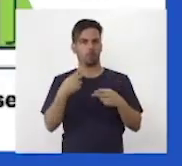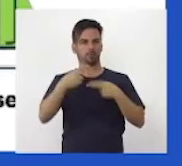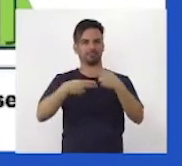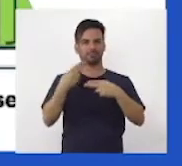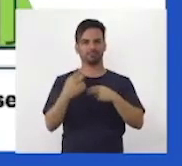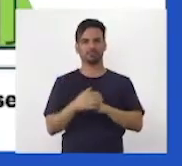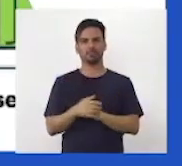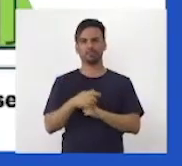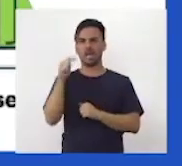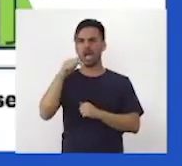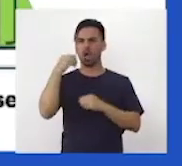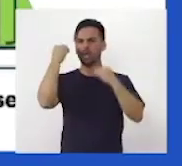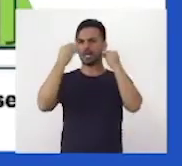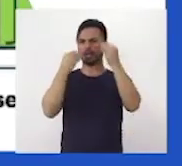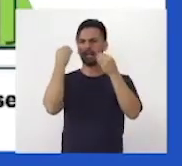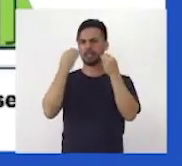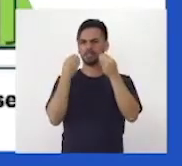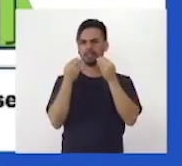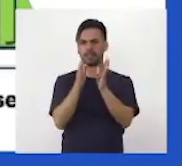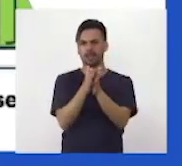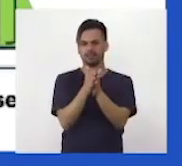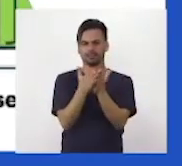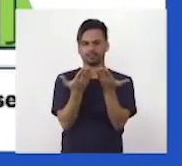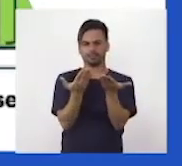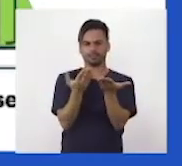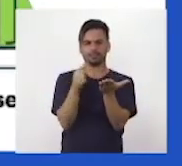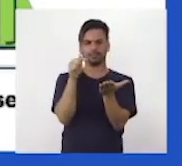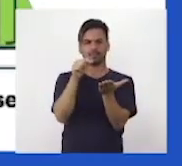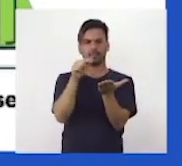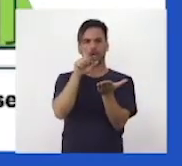Vamos entonces a analizar la situación inicial de la página